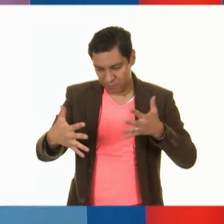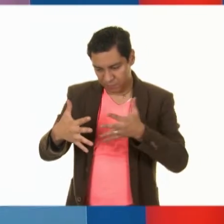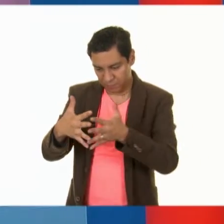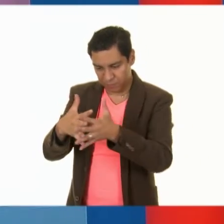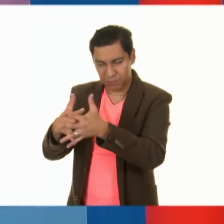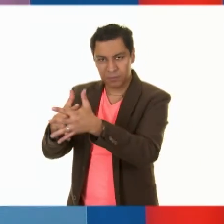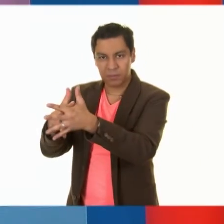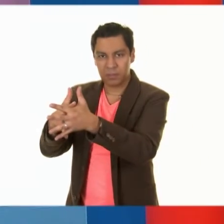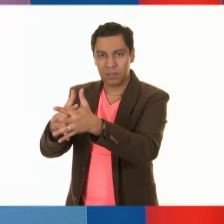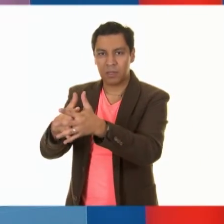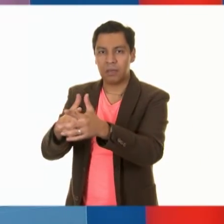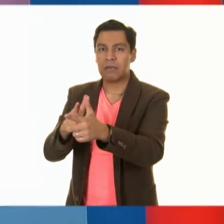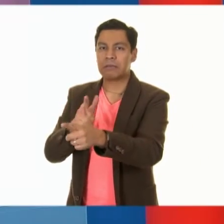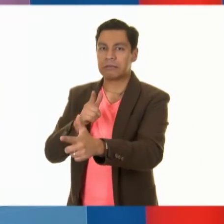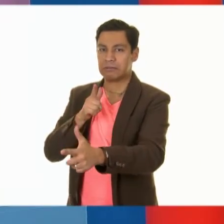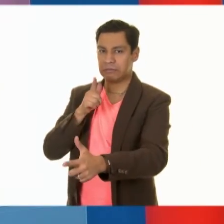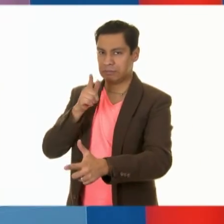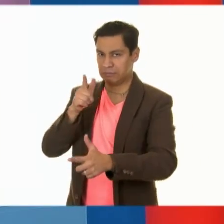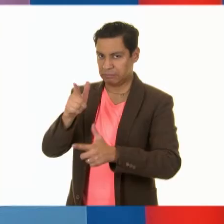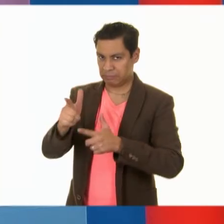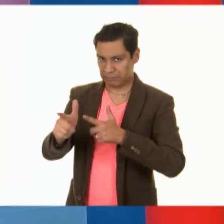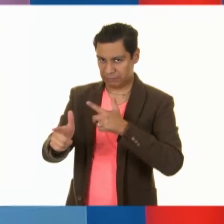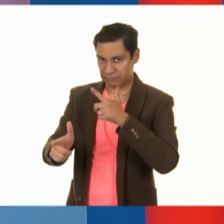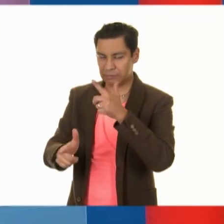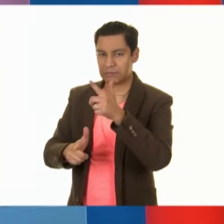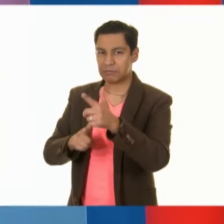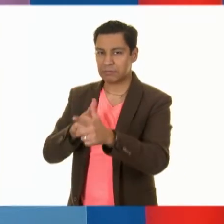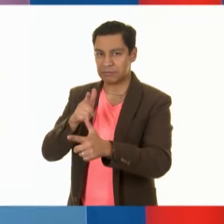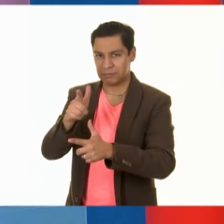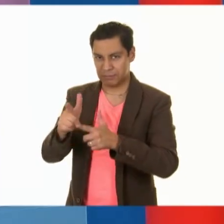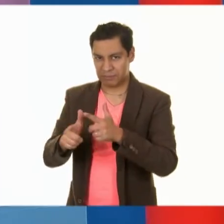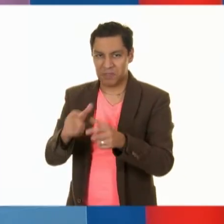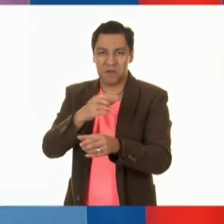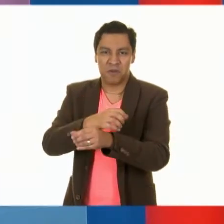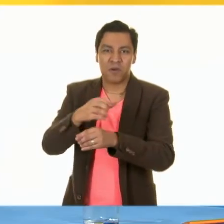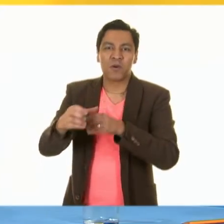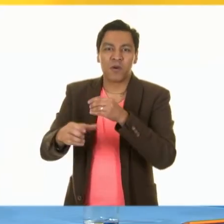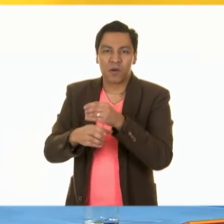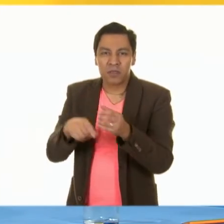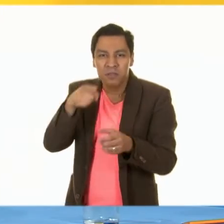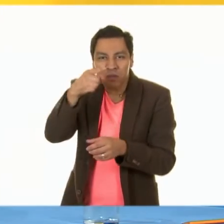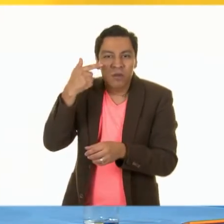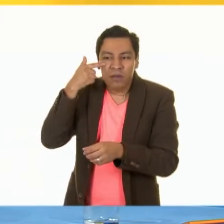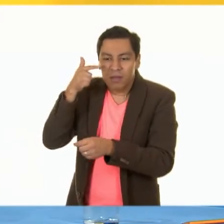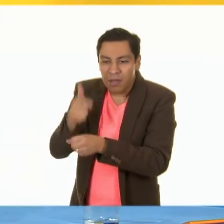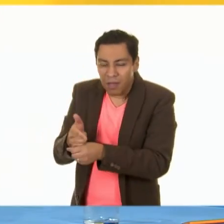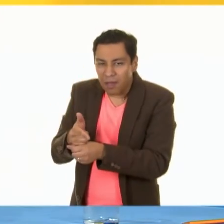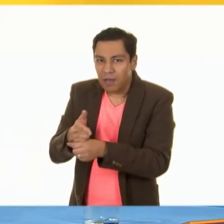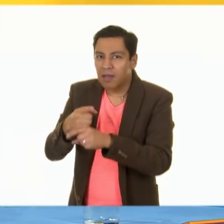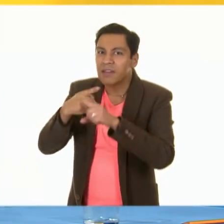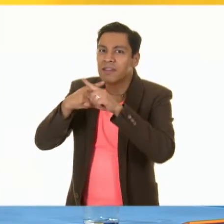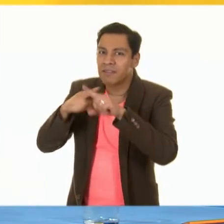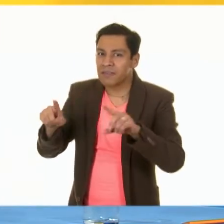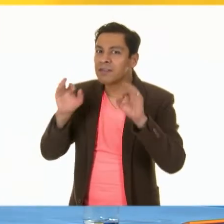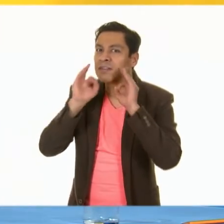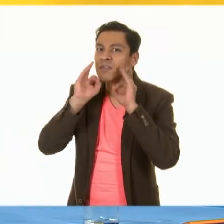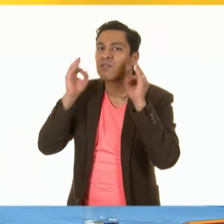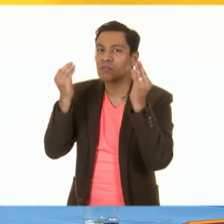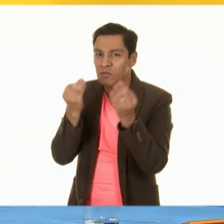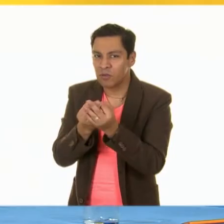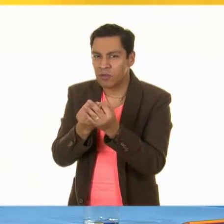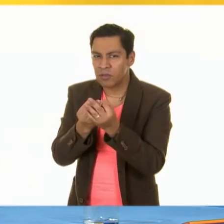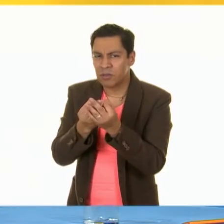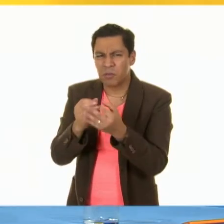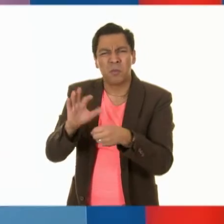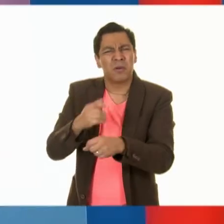retraso provoca que las imágenes se vean diferentes respecto a los objetos originales. Ay, ¿a qué es lo que se debe este retraso de la